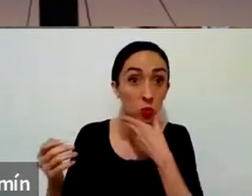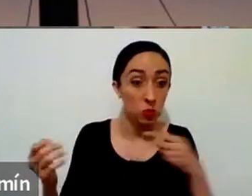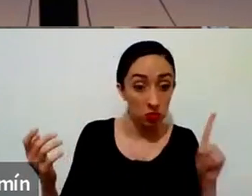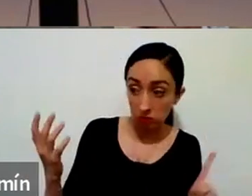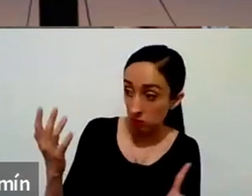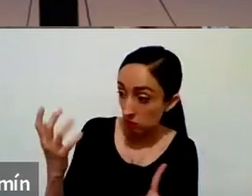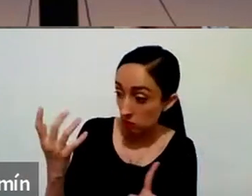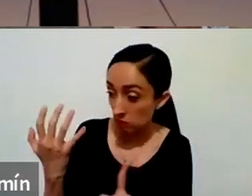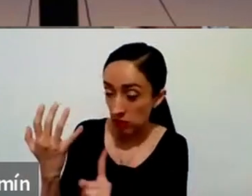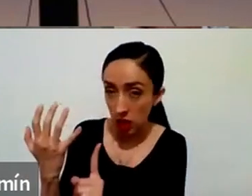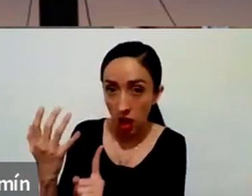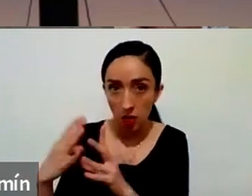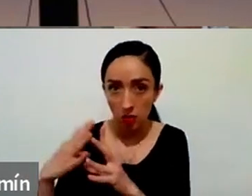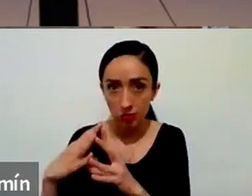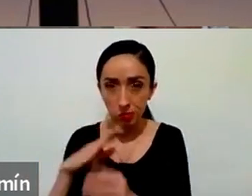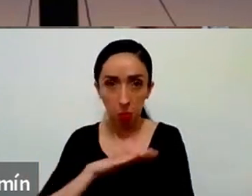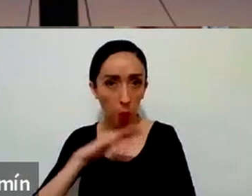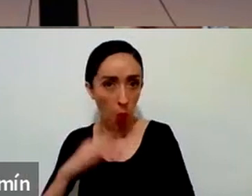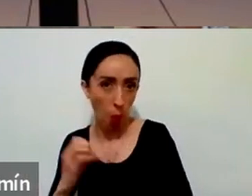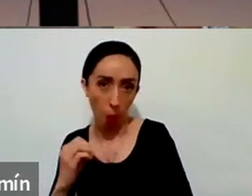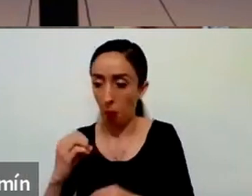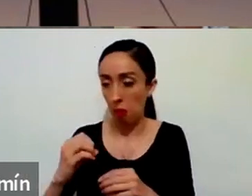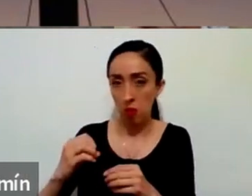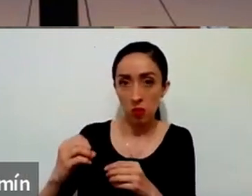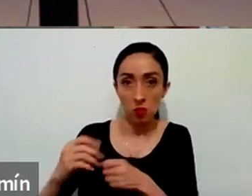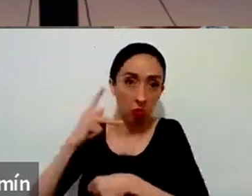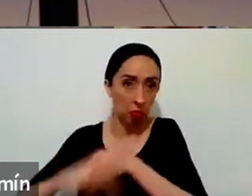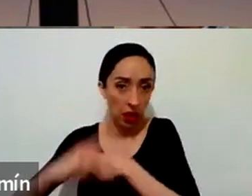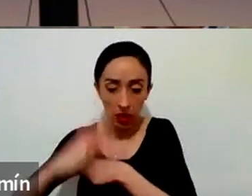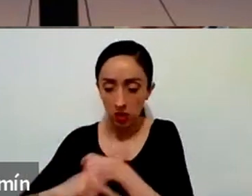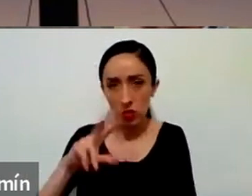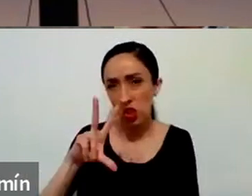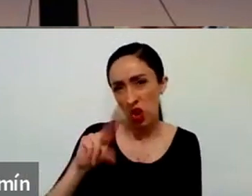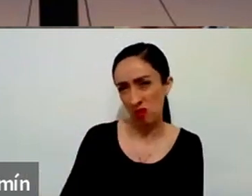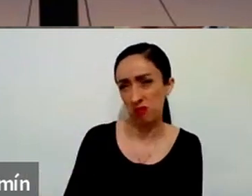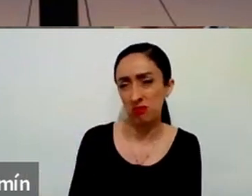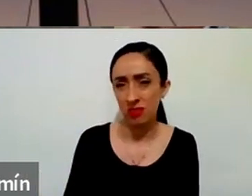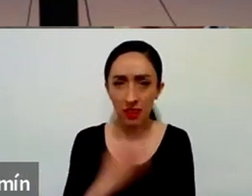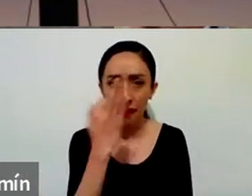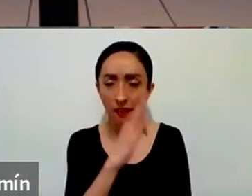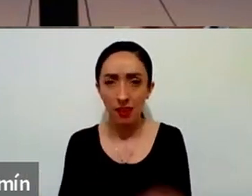tampoco compromete la integridad de aquel quien se acerca a la zarza.